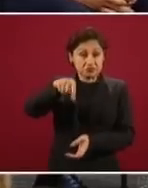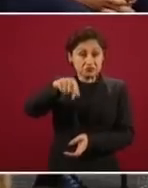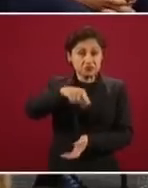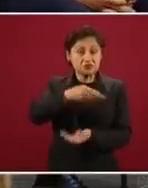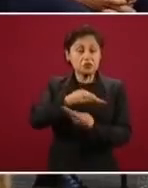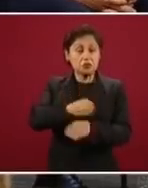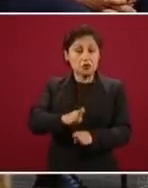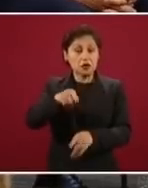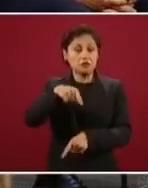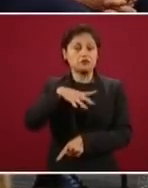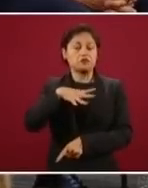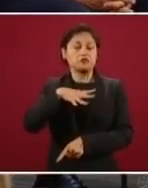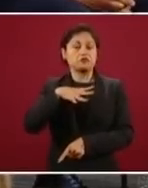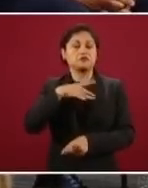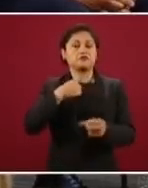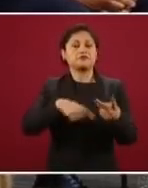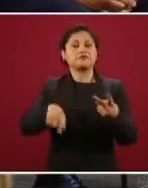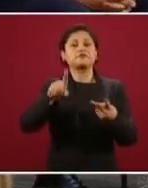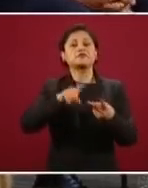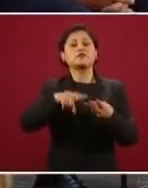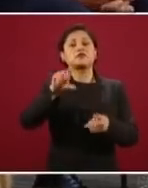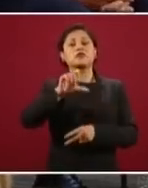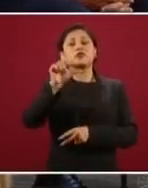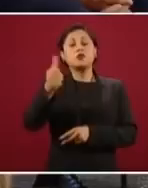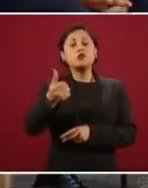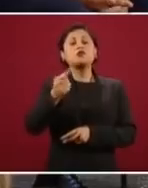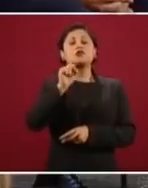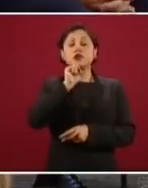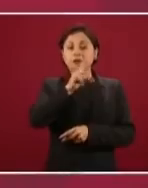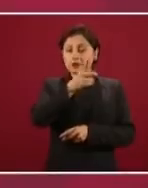de personas